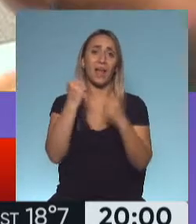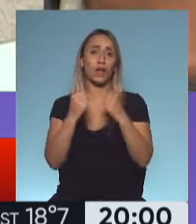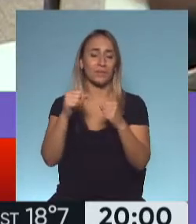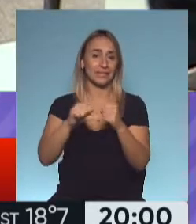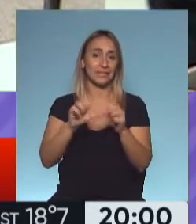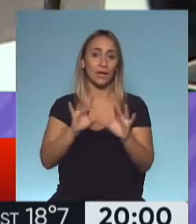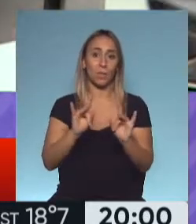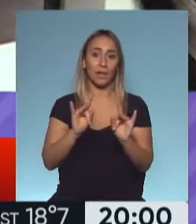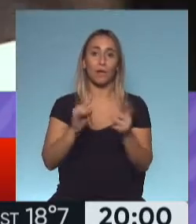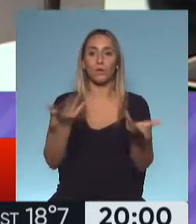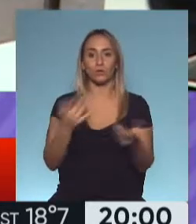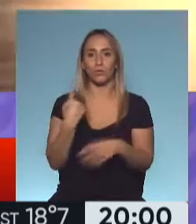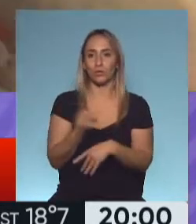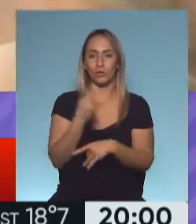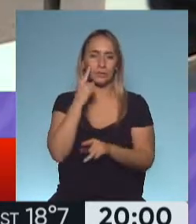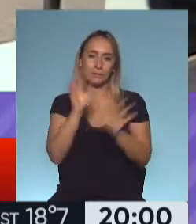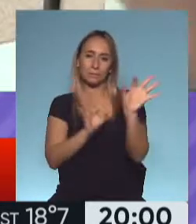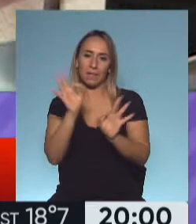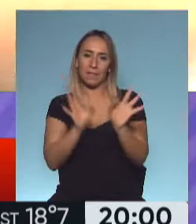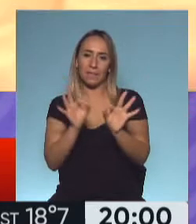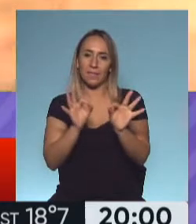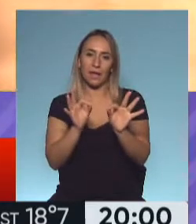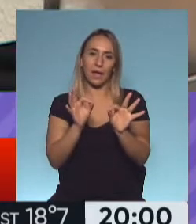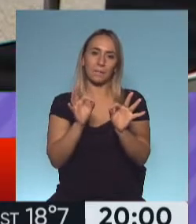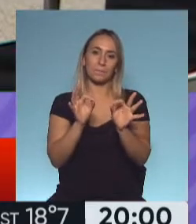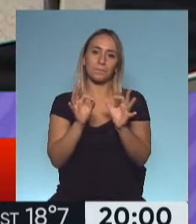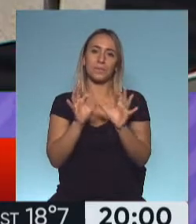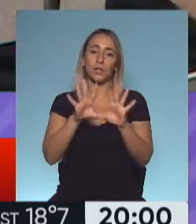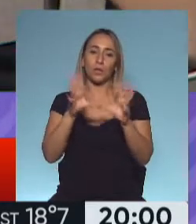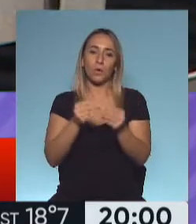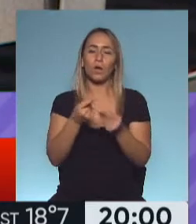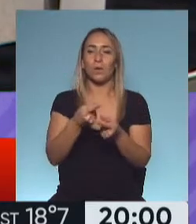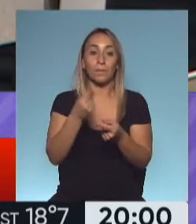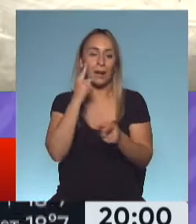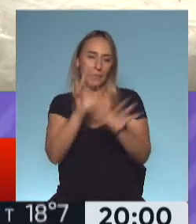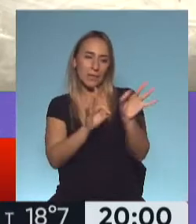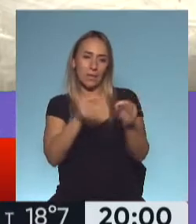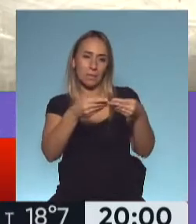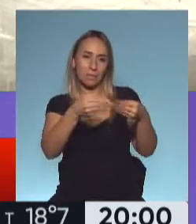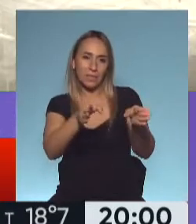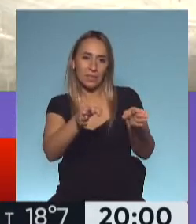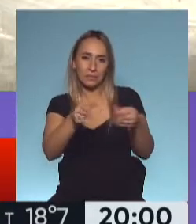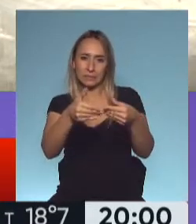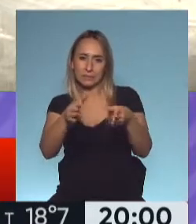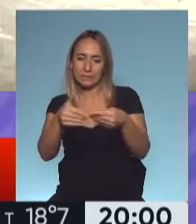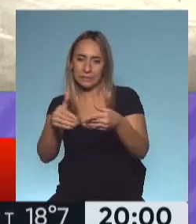Por supuesto que estamos midiendo todo lo que tiene que ver con la situación de apertura, ¿no? de ciertos